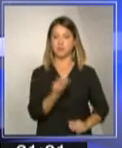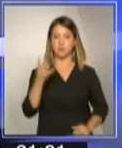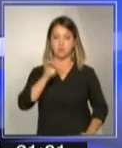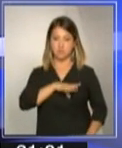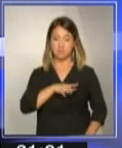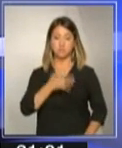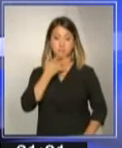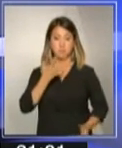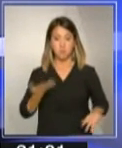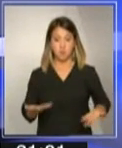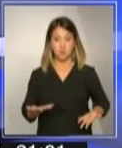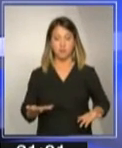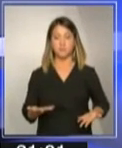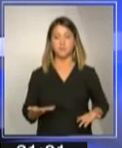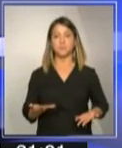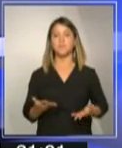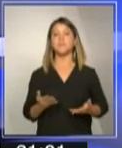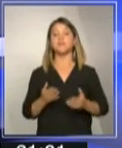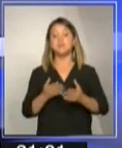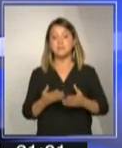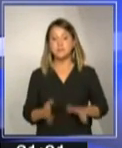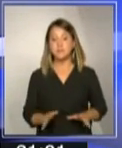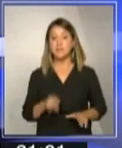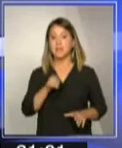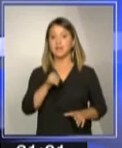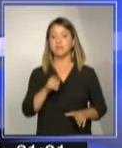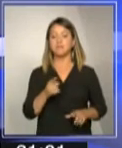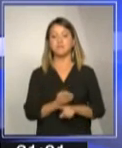que precisamente ese extraviado